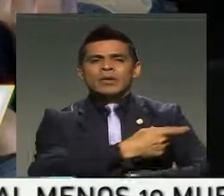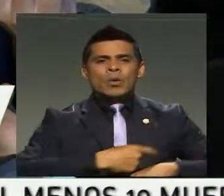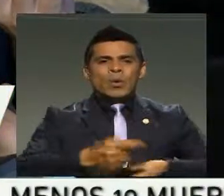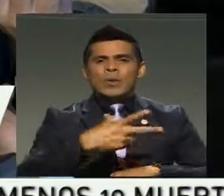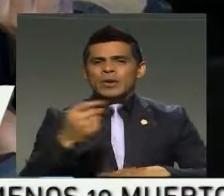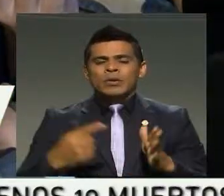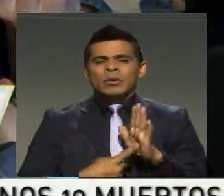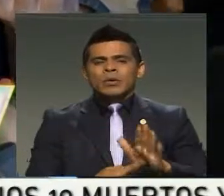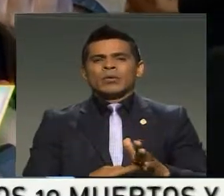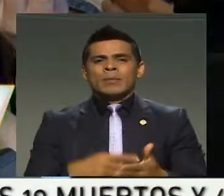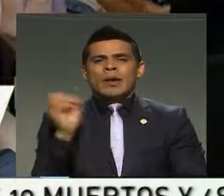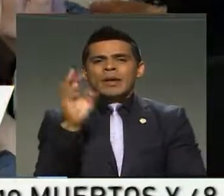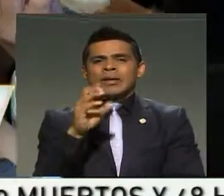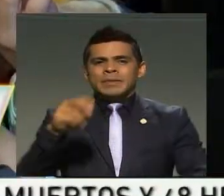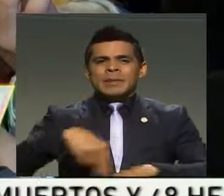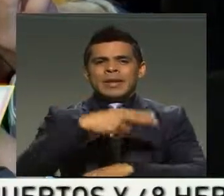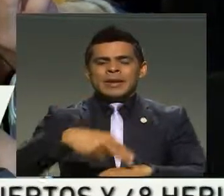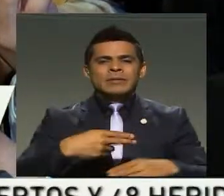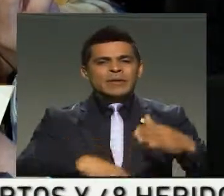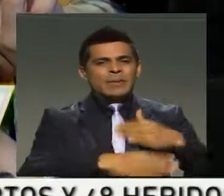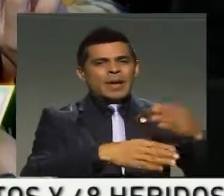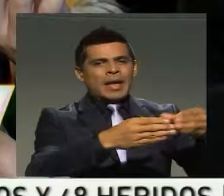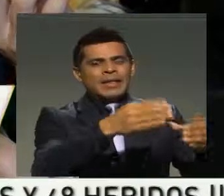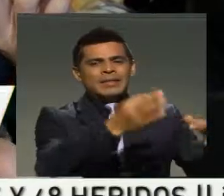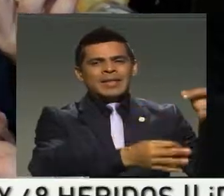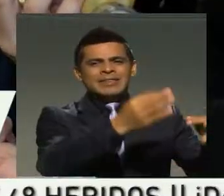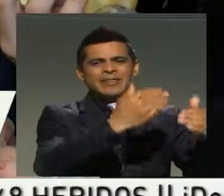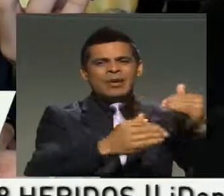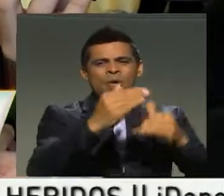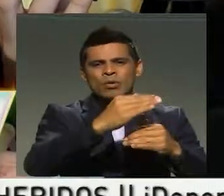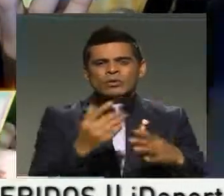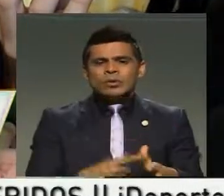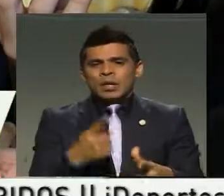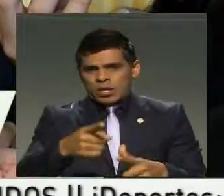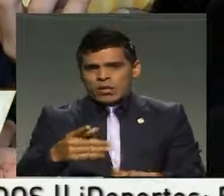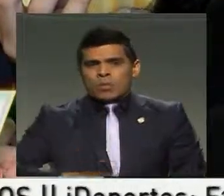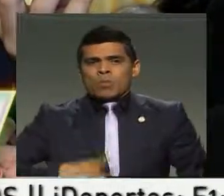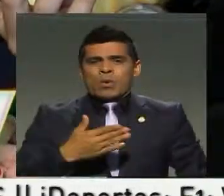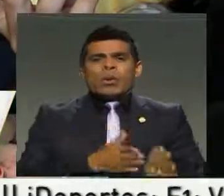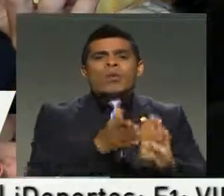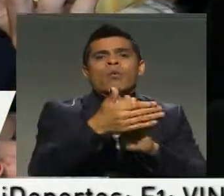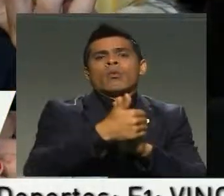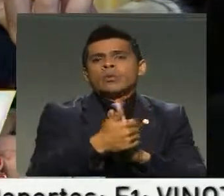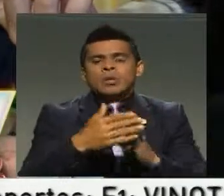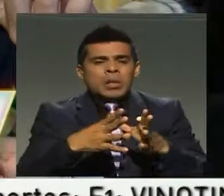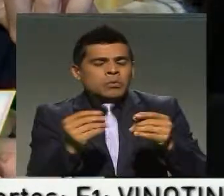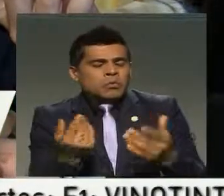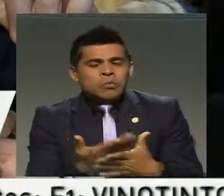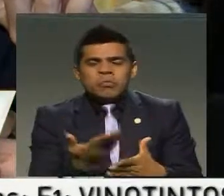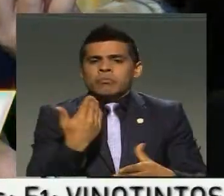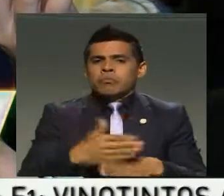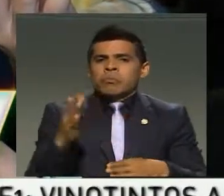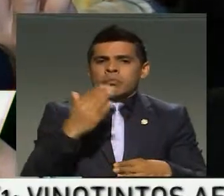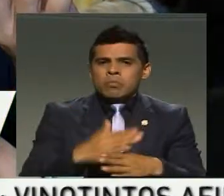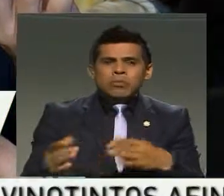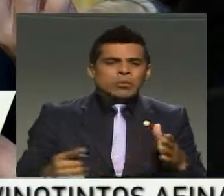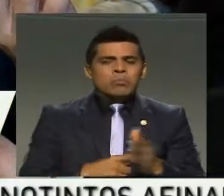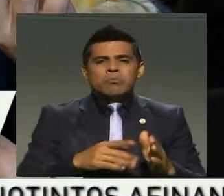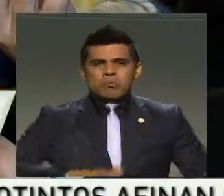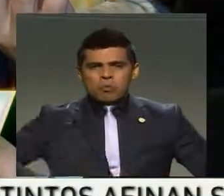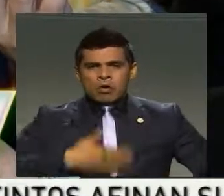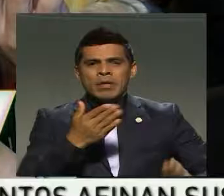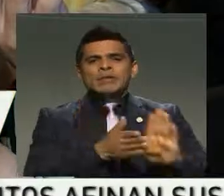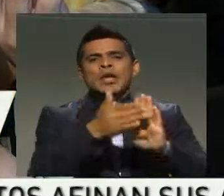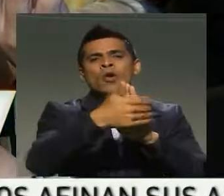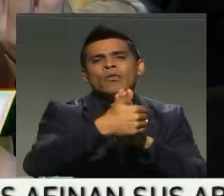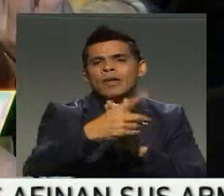entregar la memoria y cuenta en la Asamblea Nacional, sino que va a ir al TCJ. Mire, pueden ocultar la memoria y cuenta, pueden ir a esconderse en la toga de los